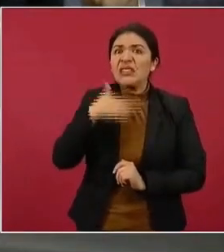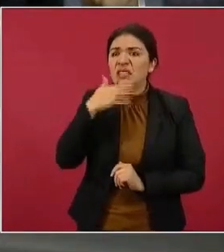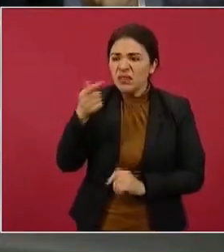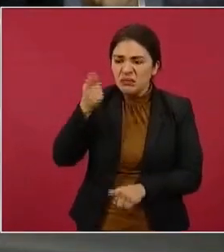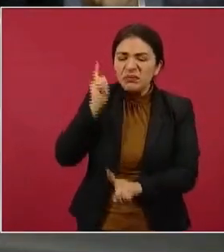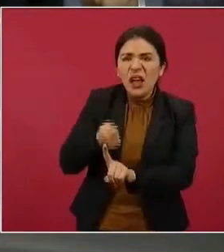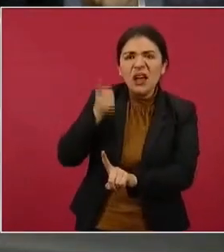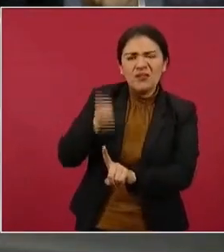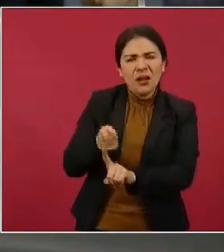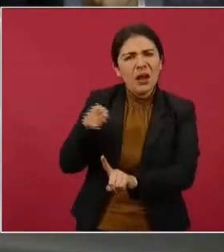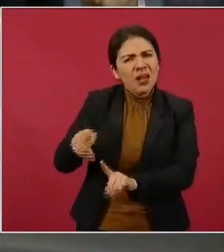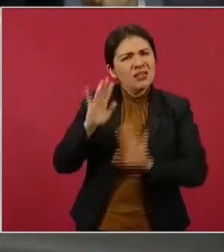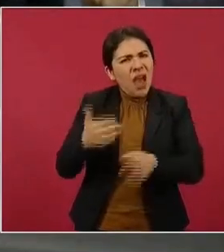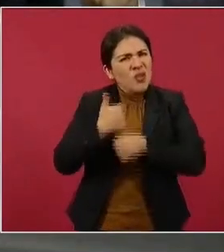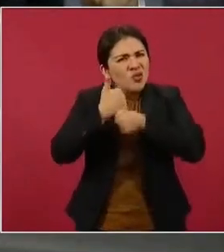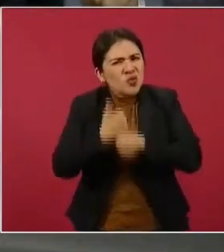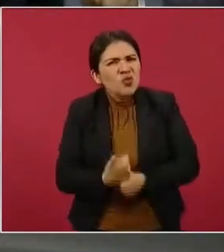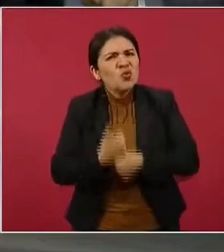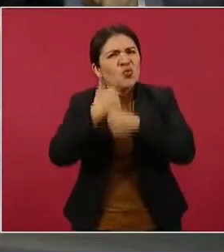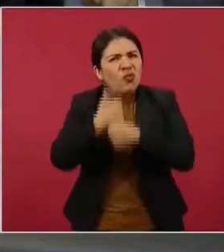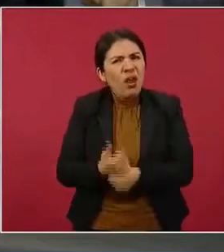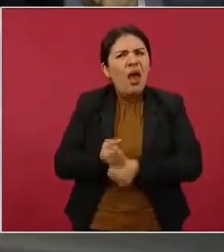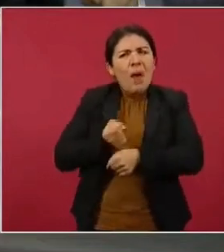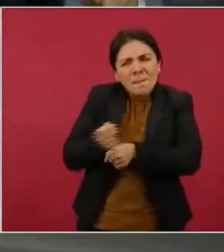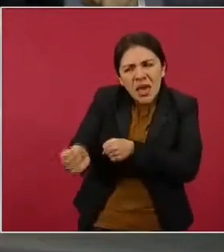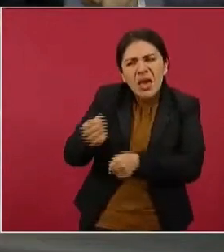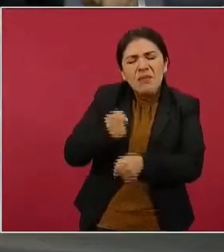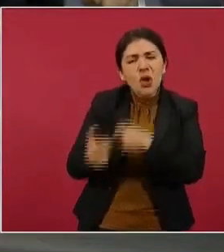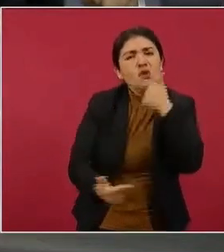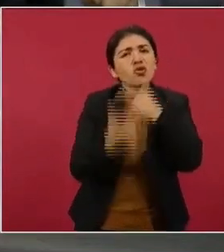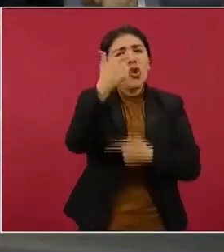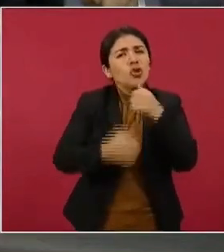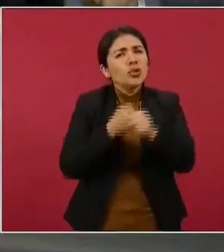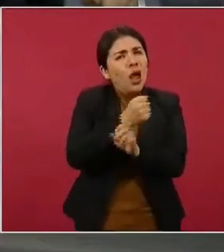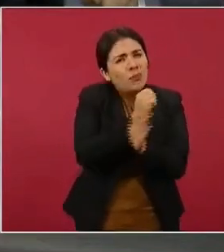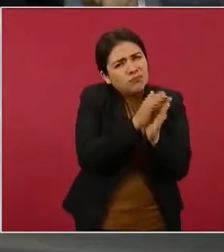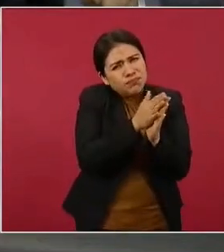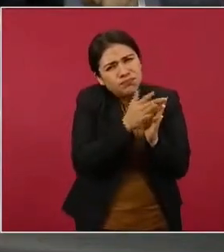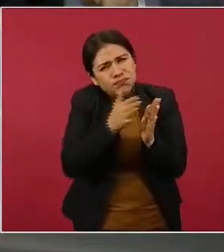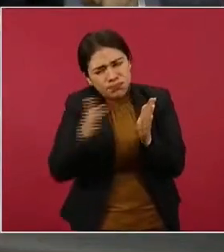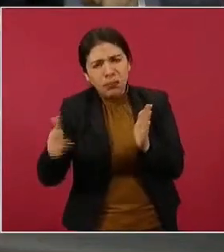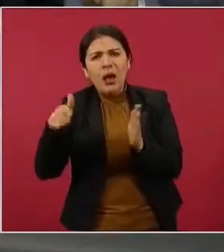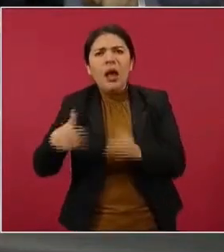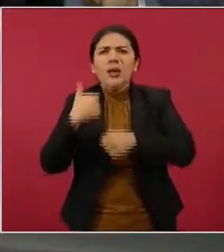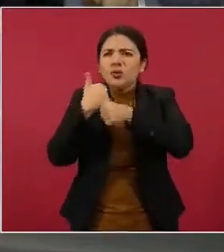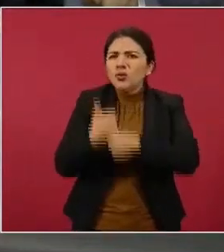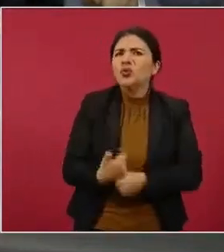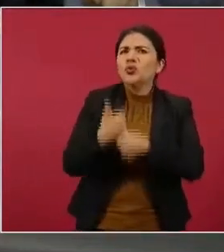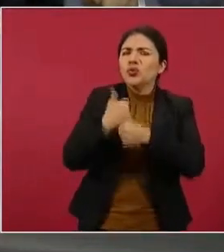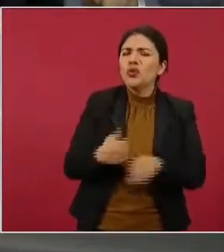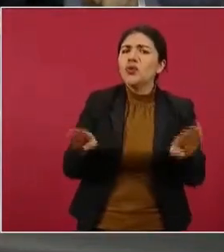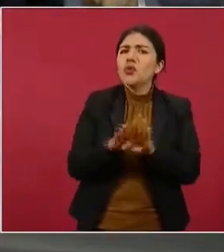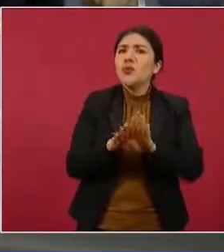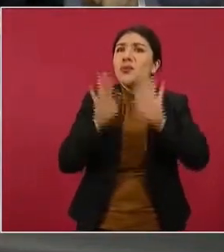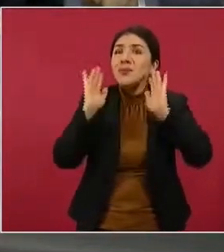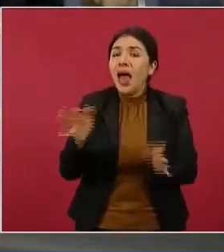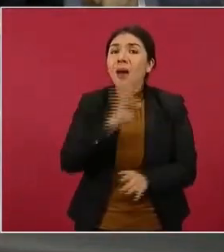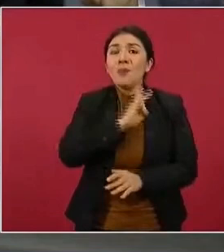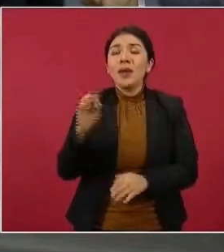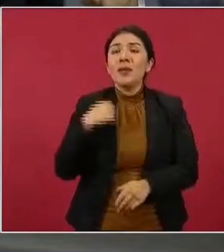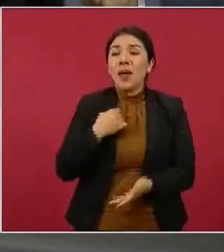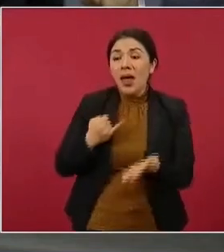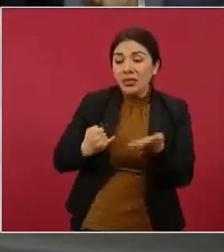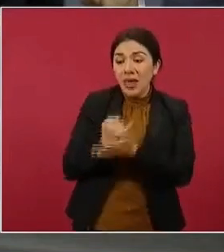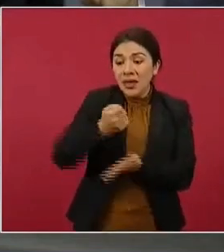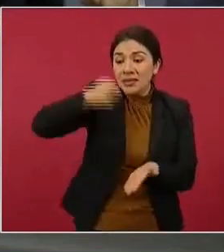12 años de calvario, de violencia y de zozobra, con las secuelas degradantes que esto impone y sin la anhelada sentencia que la absuelva. Esto es